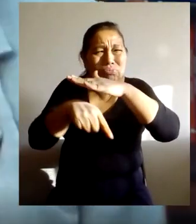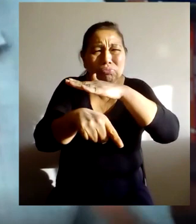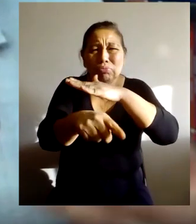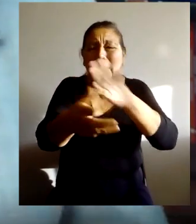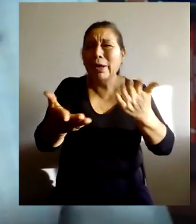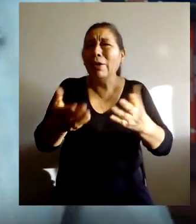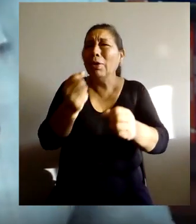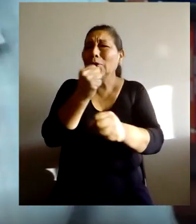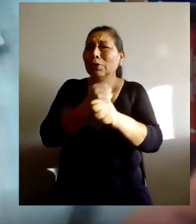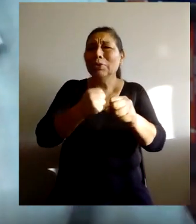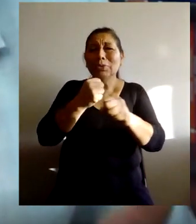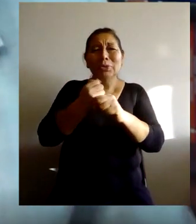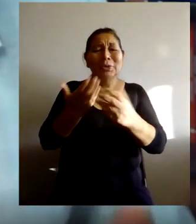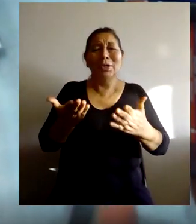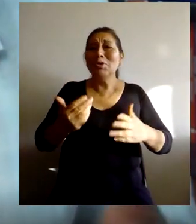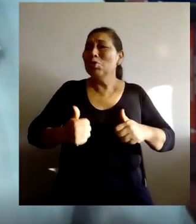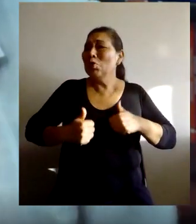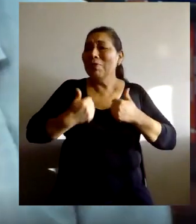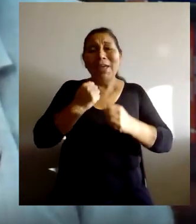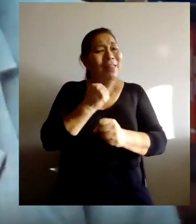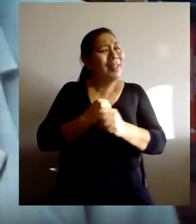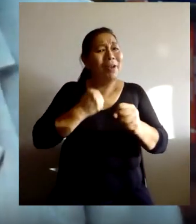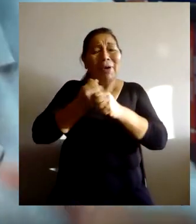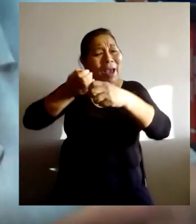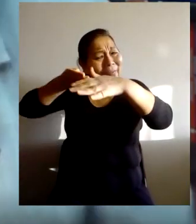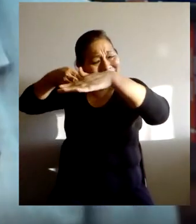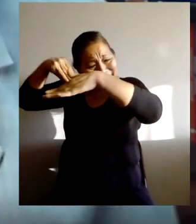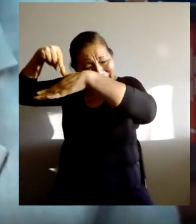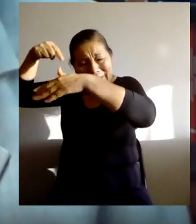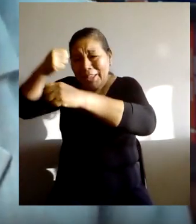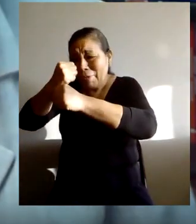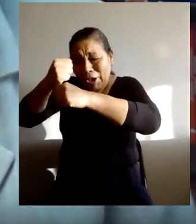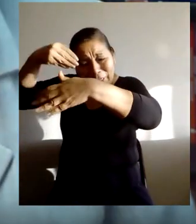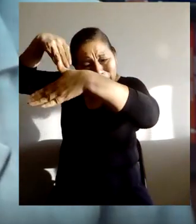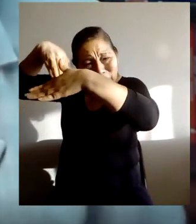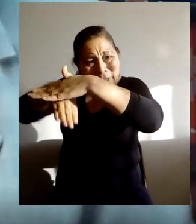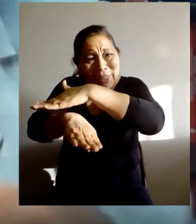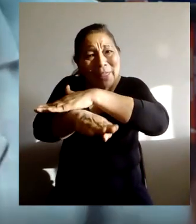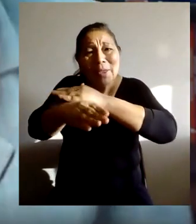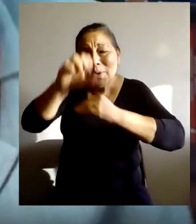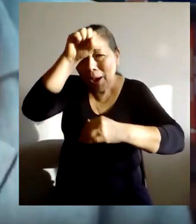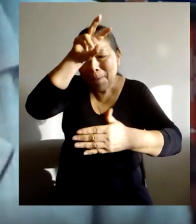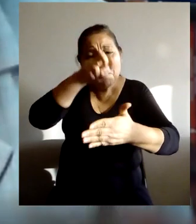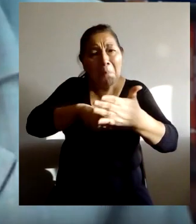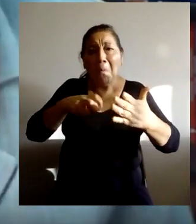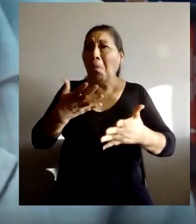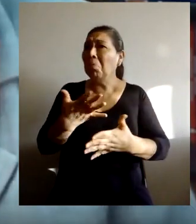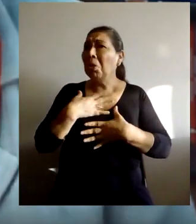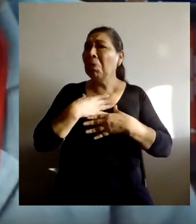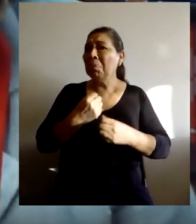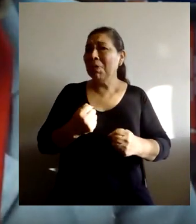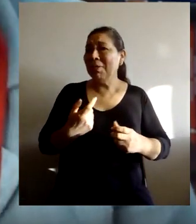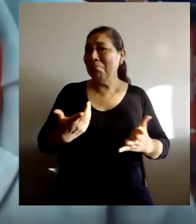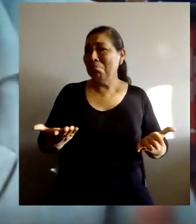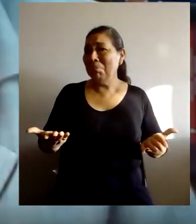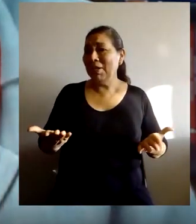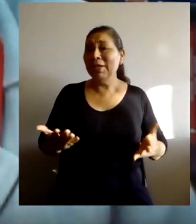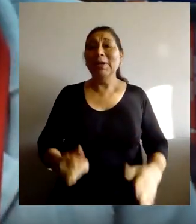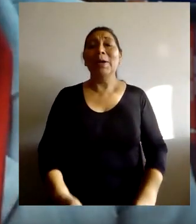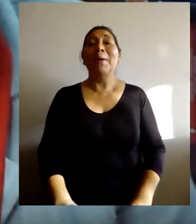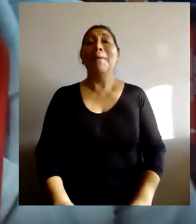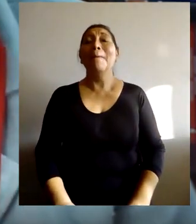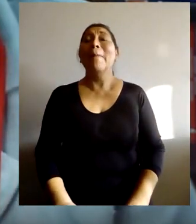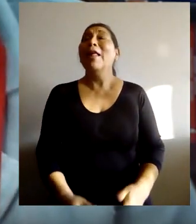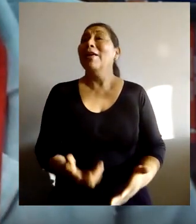O sea, estamos ante alguien que en su praxis o en su vida laboral ha estado metido en una mina, pero según los documentos no le ha pasado nada. Esa será